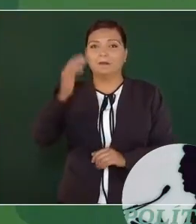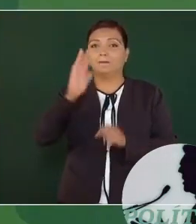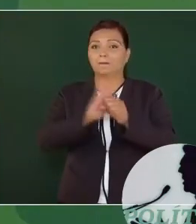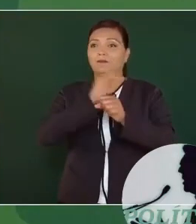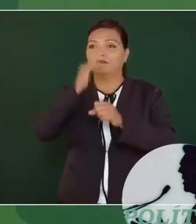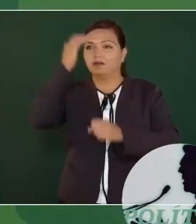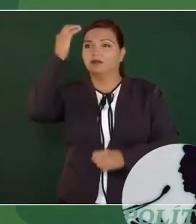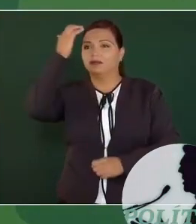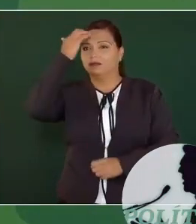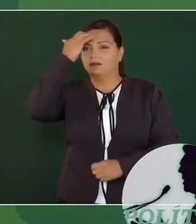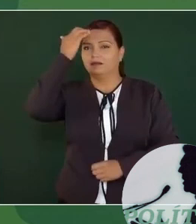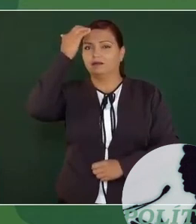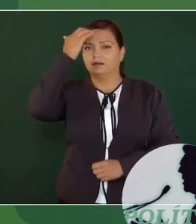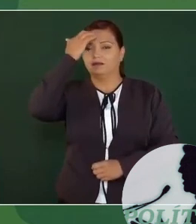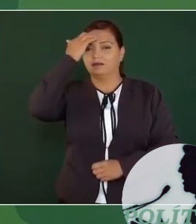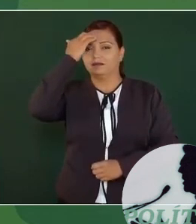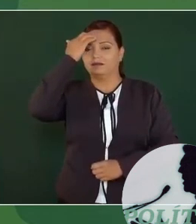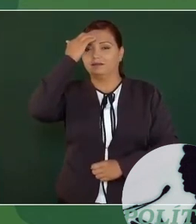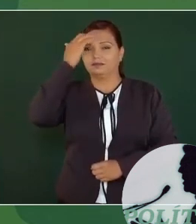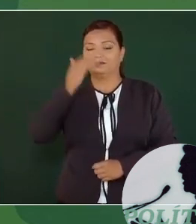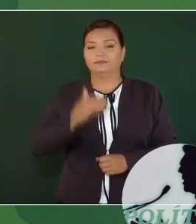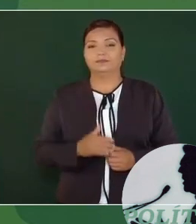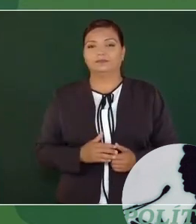conociendo de que